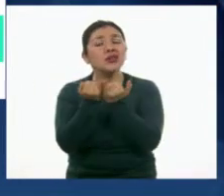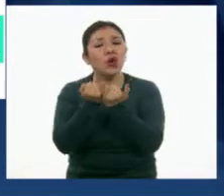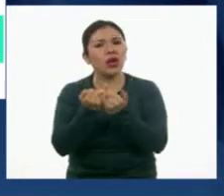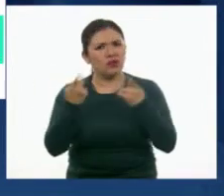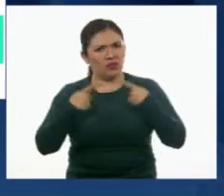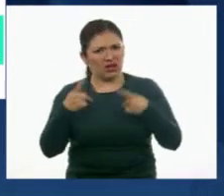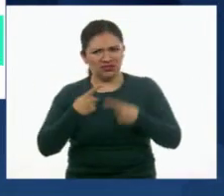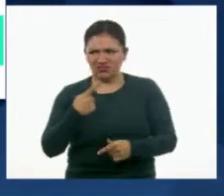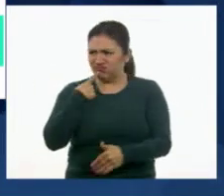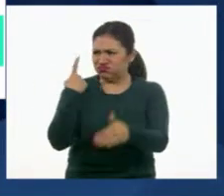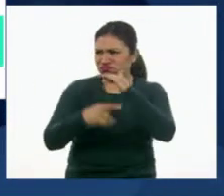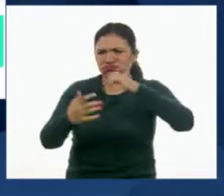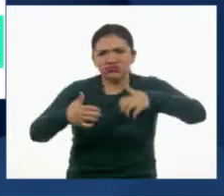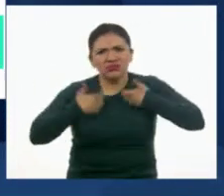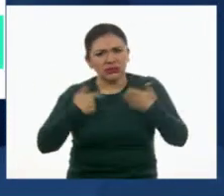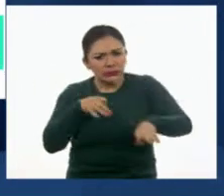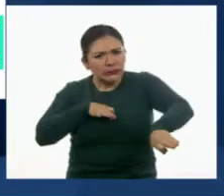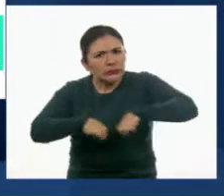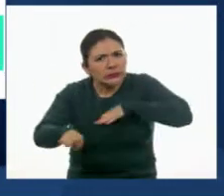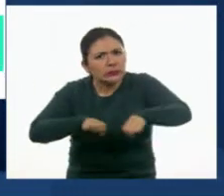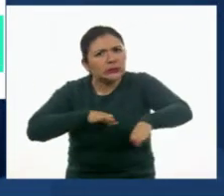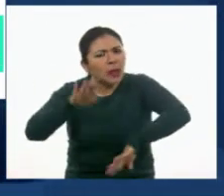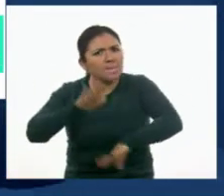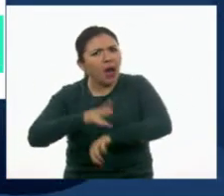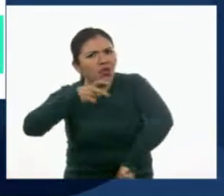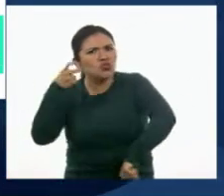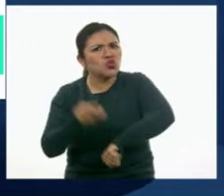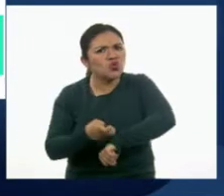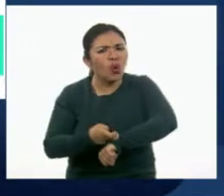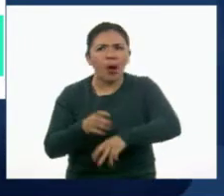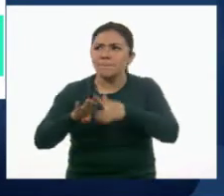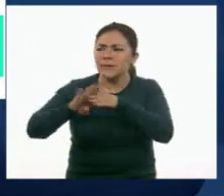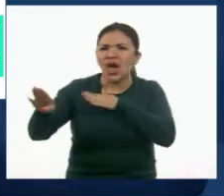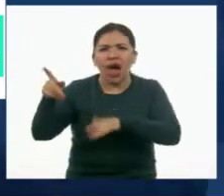denuncias de explotación de trabajadores migrantes.